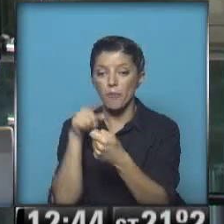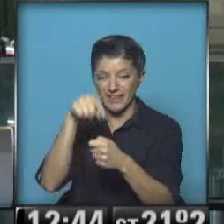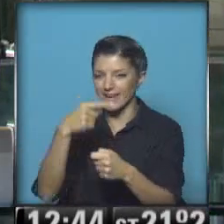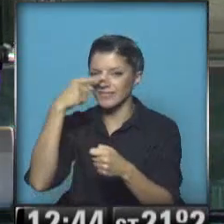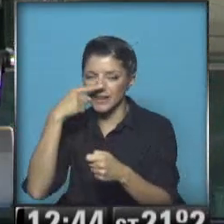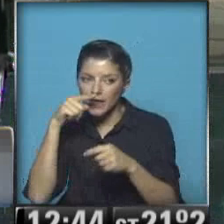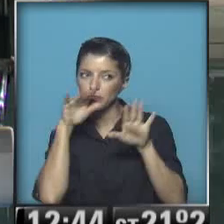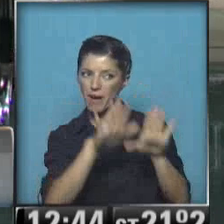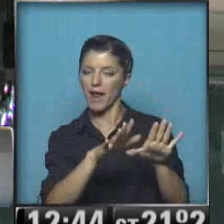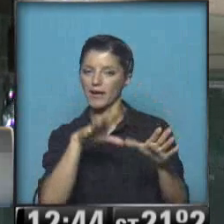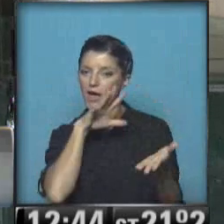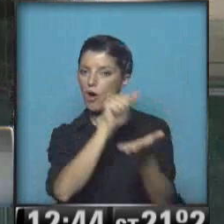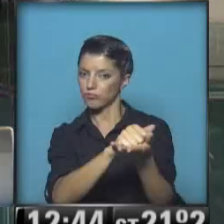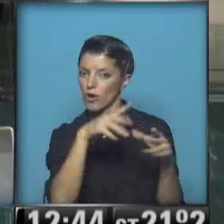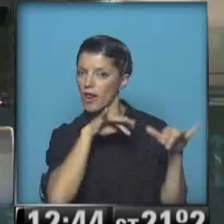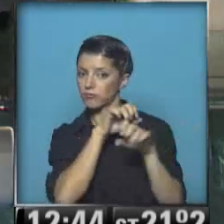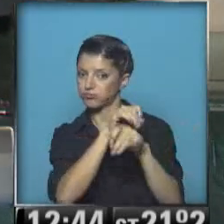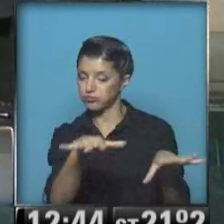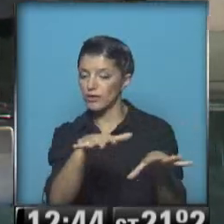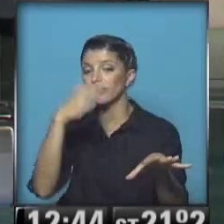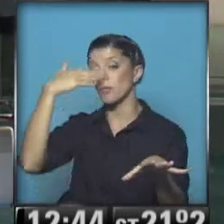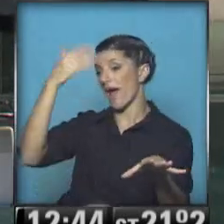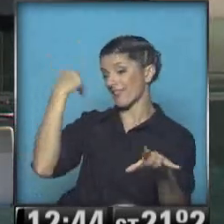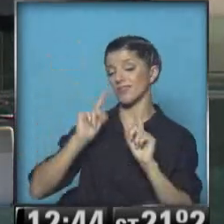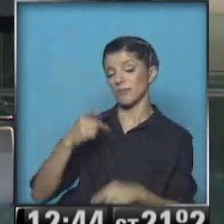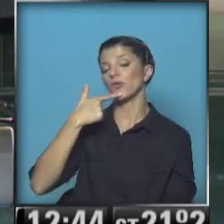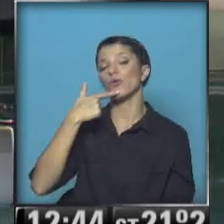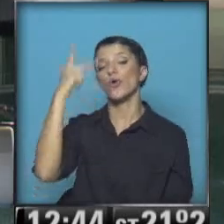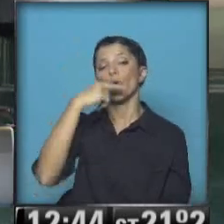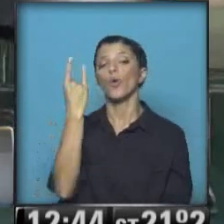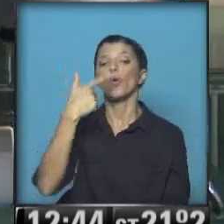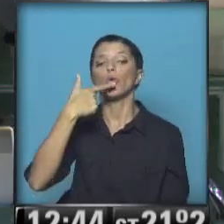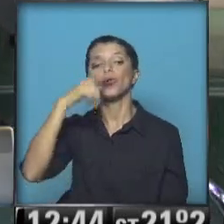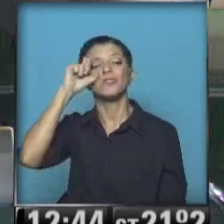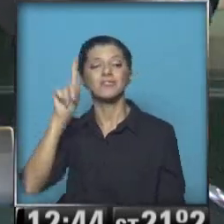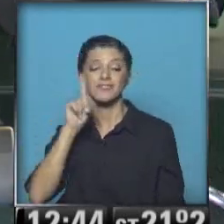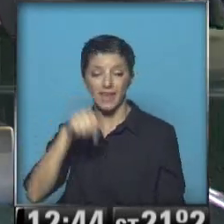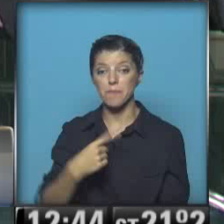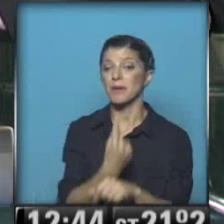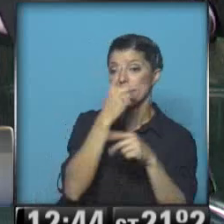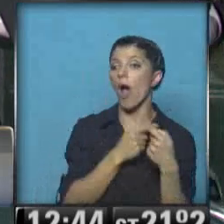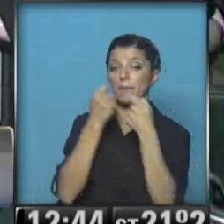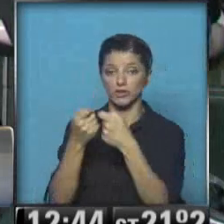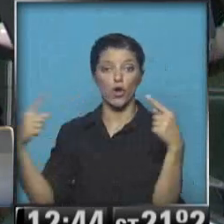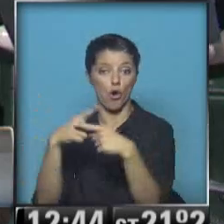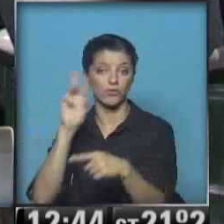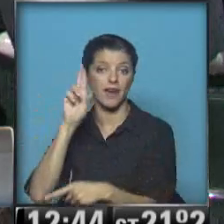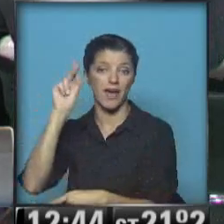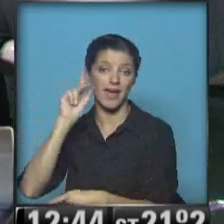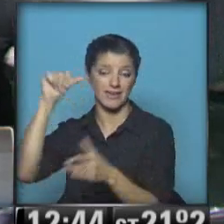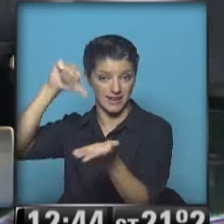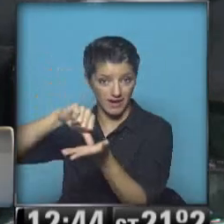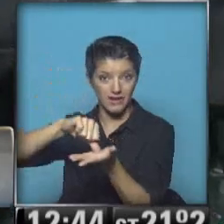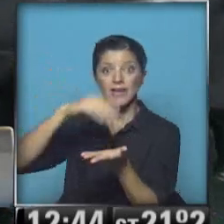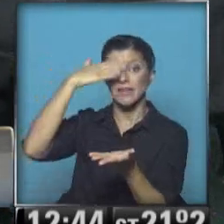los soviéticos lo mismo pasó en su momento con saddam hussein apoyaron a saddam hussein en contra de Irán y después se vieron la necesidad de derrocar a